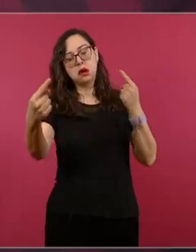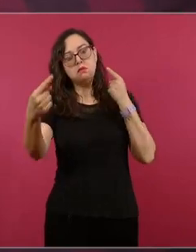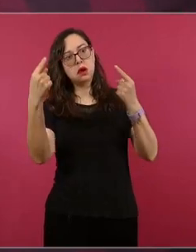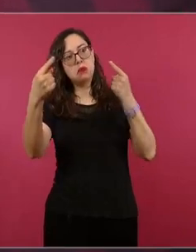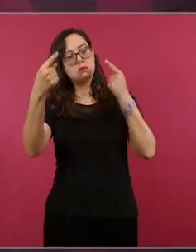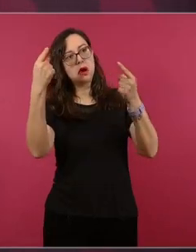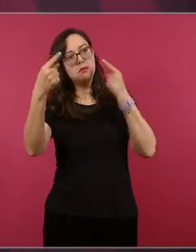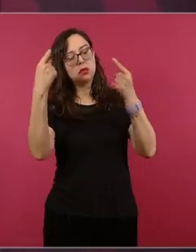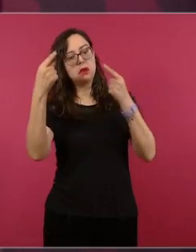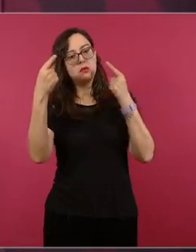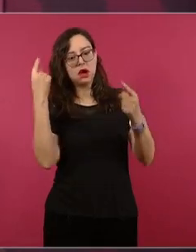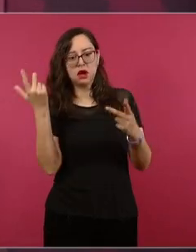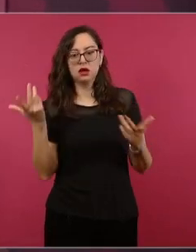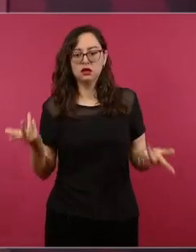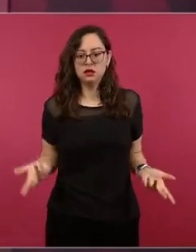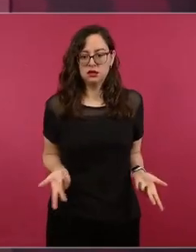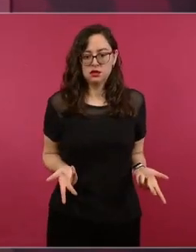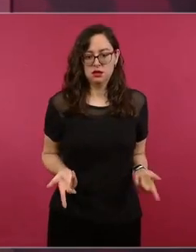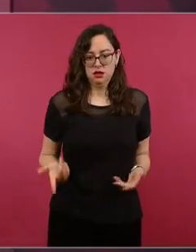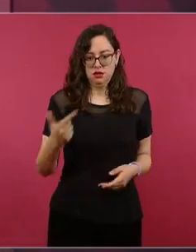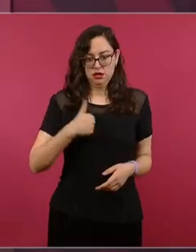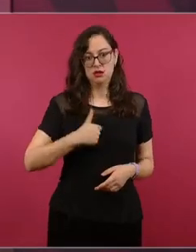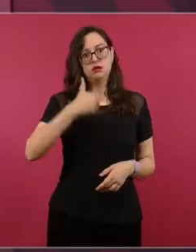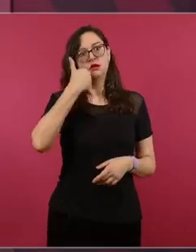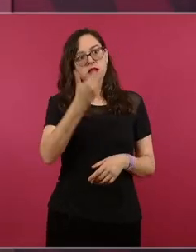a las hemerotecas,